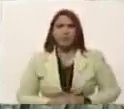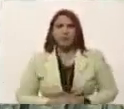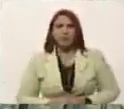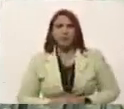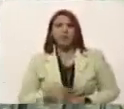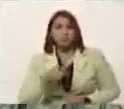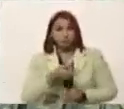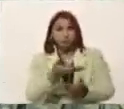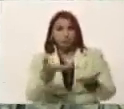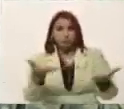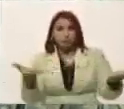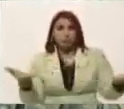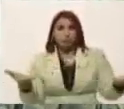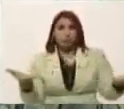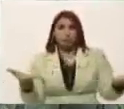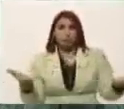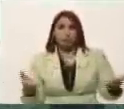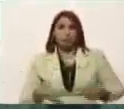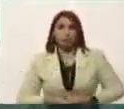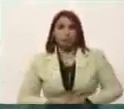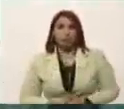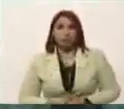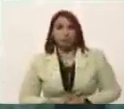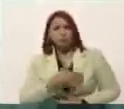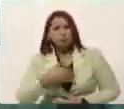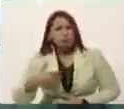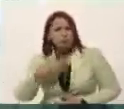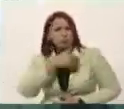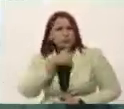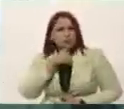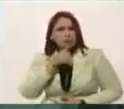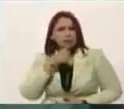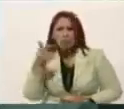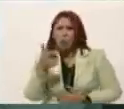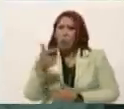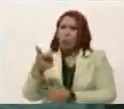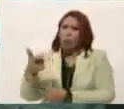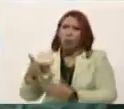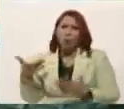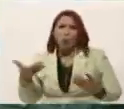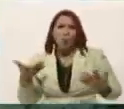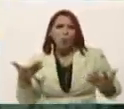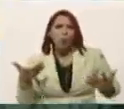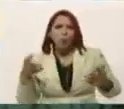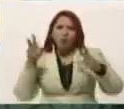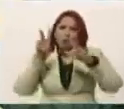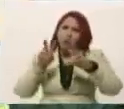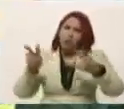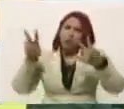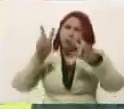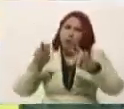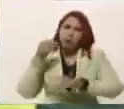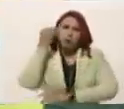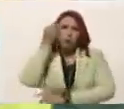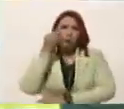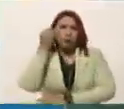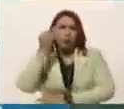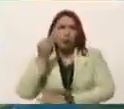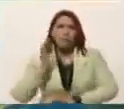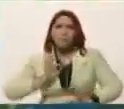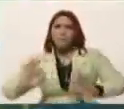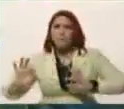Ahí está, quienes quieran buscar en los anales del pensamiento, de la